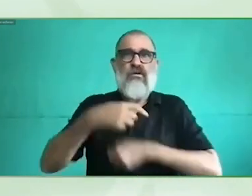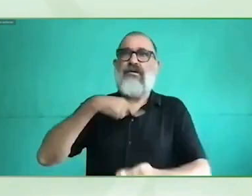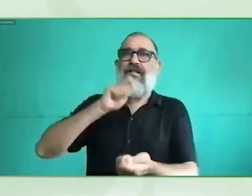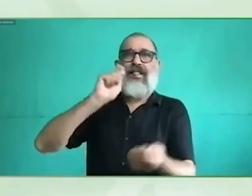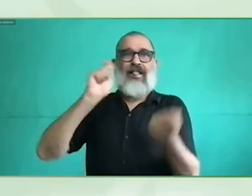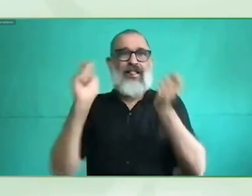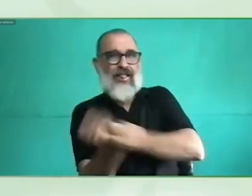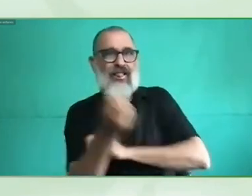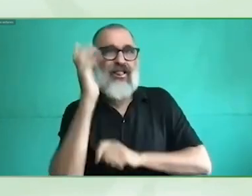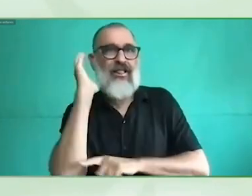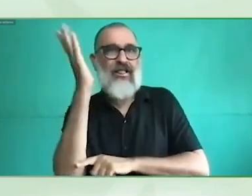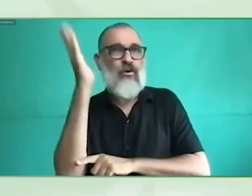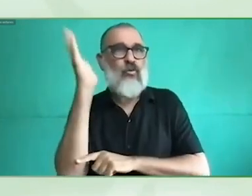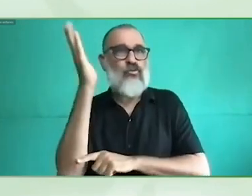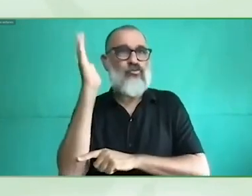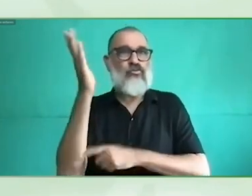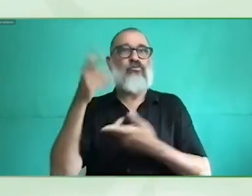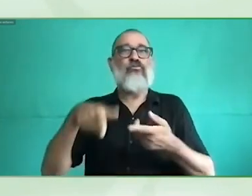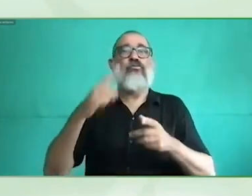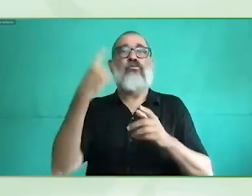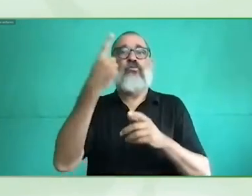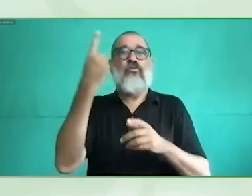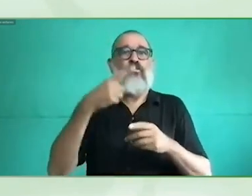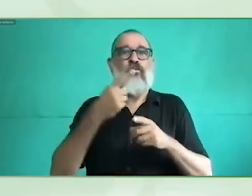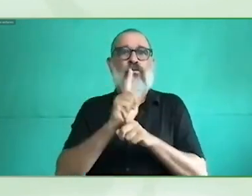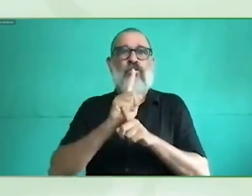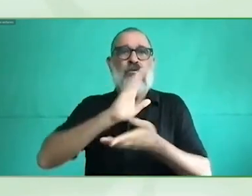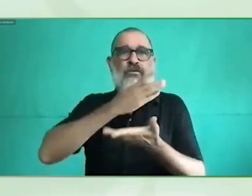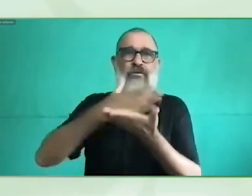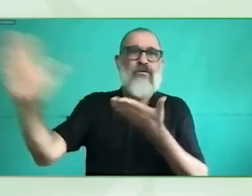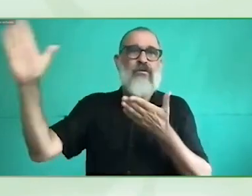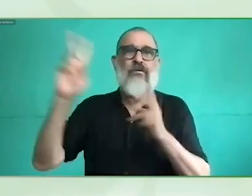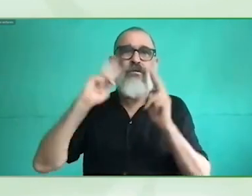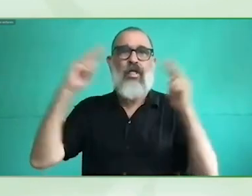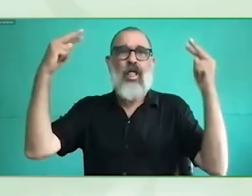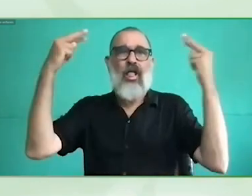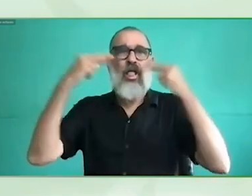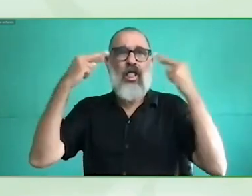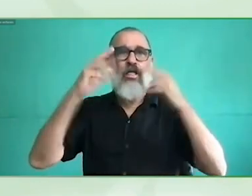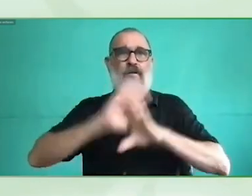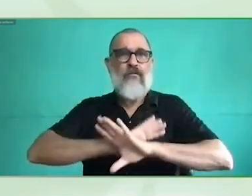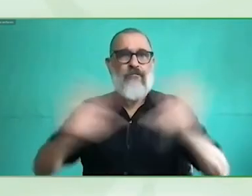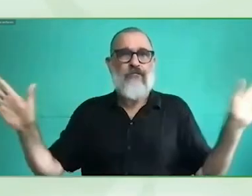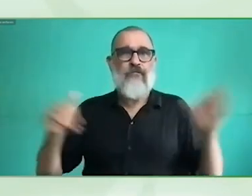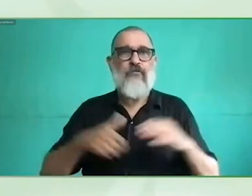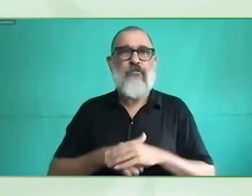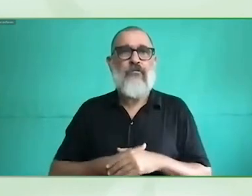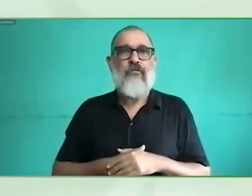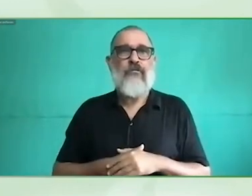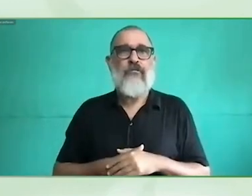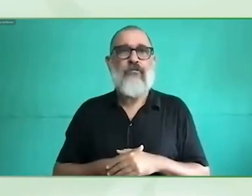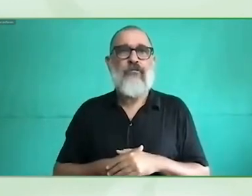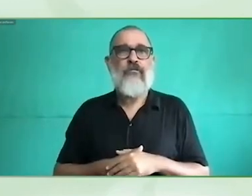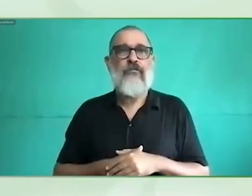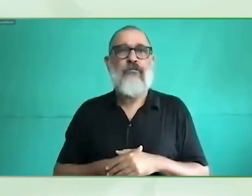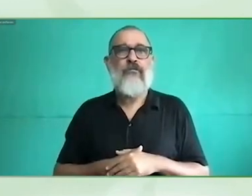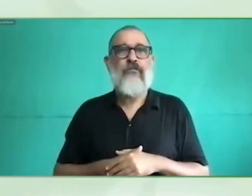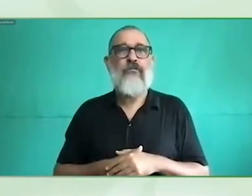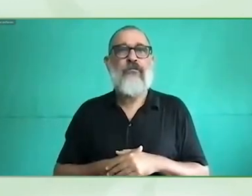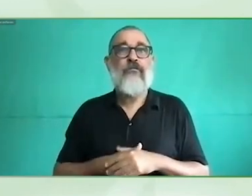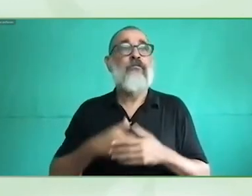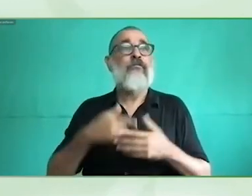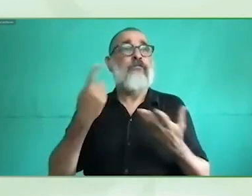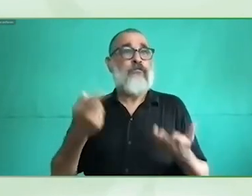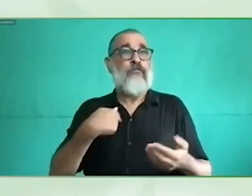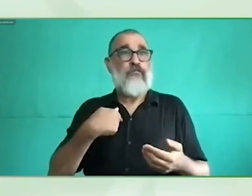horrible hoy no tiene o tiene un poco de verdad quizá me acompaña desde siempre pero no